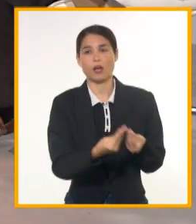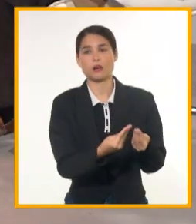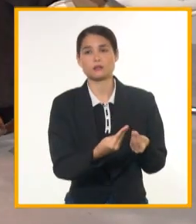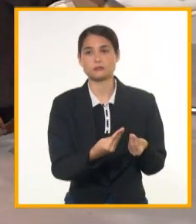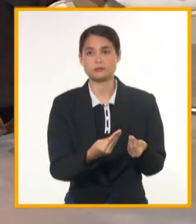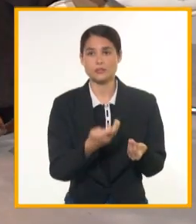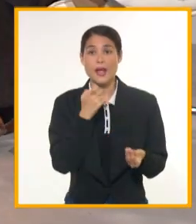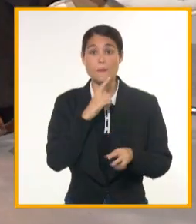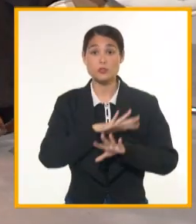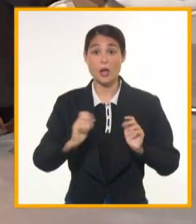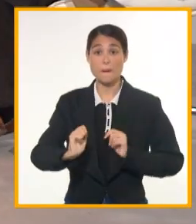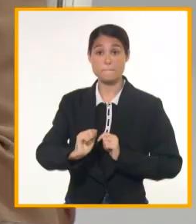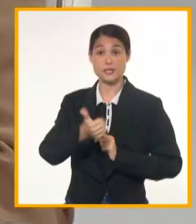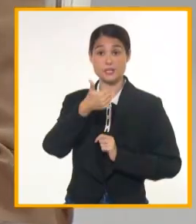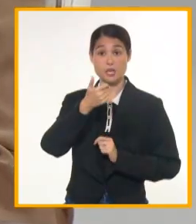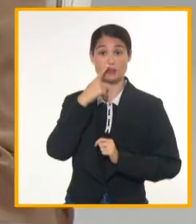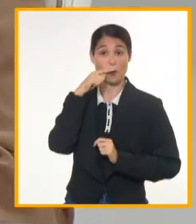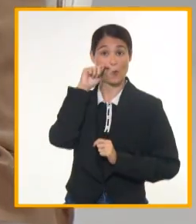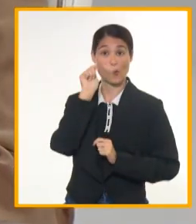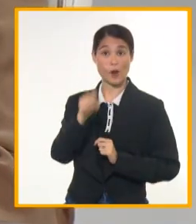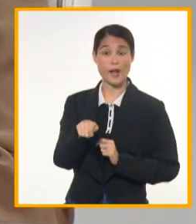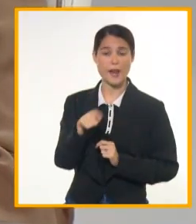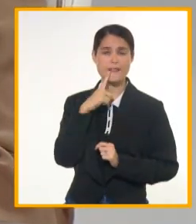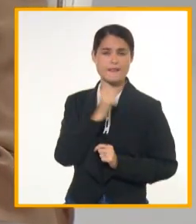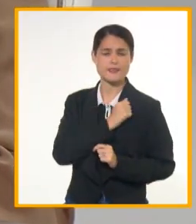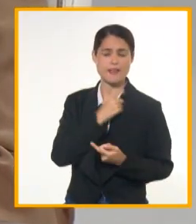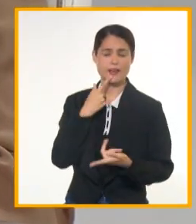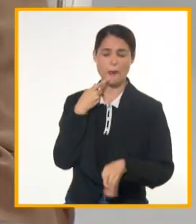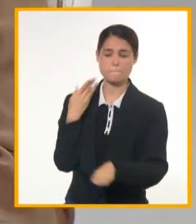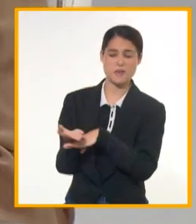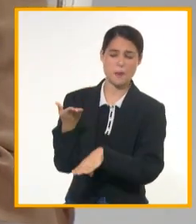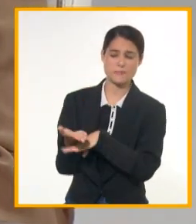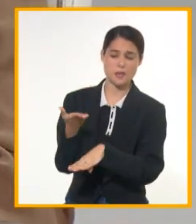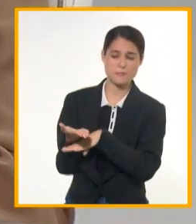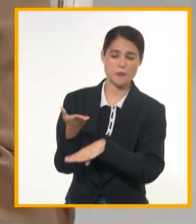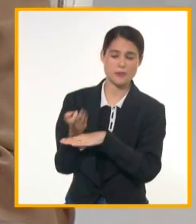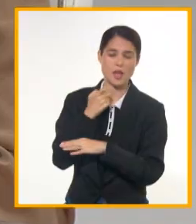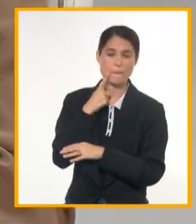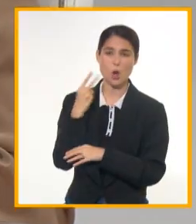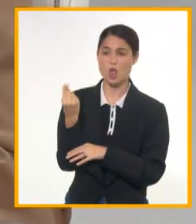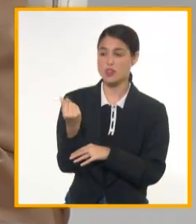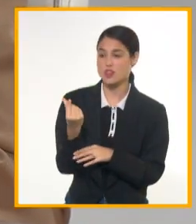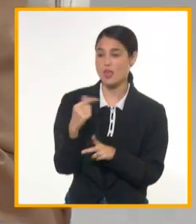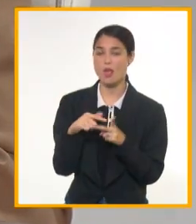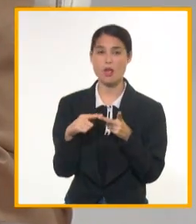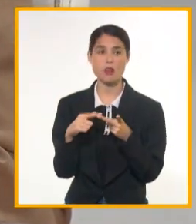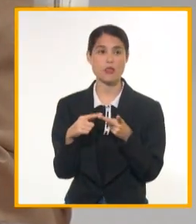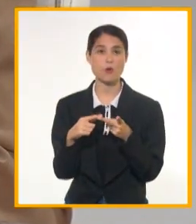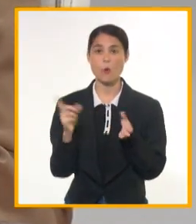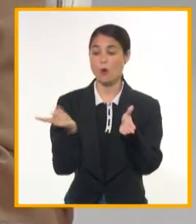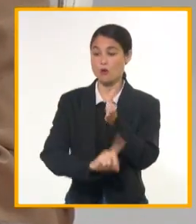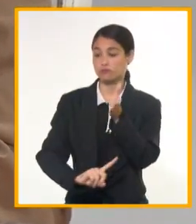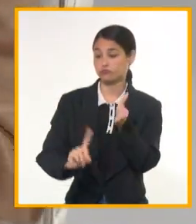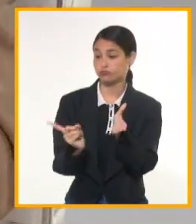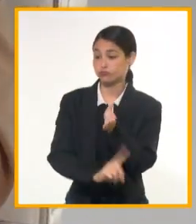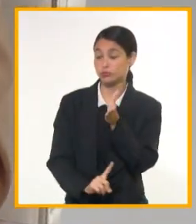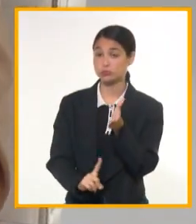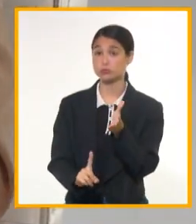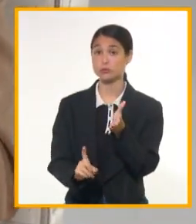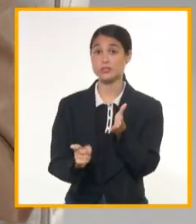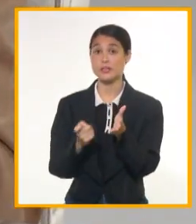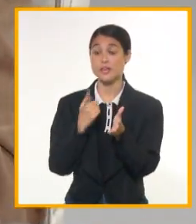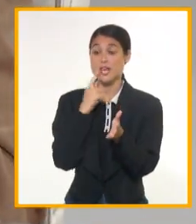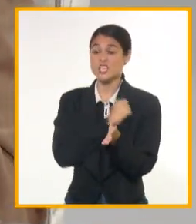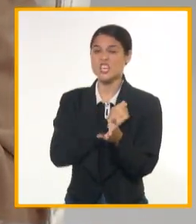esa ayuda que él ha dado, por todos los recursos, tanto financieros como energéticos también, y por